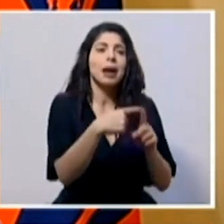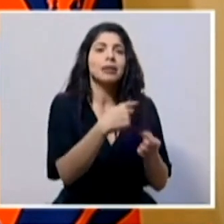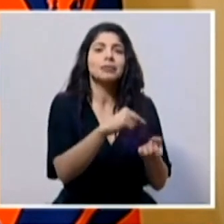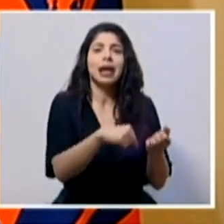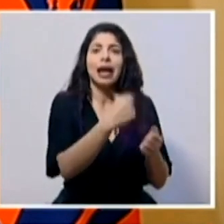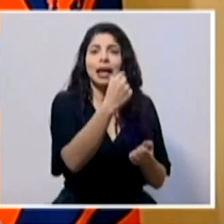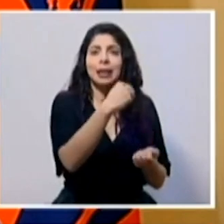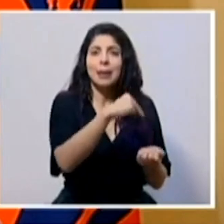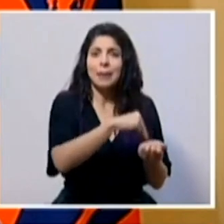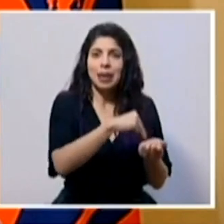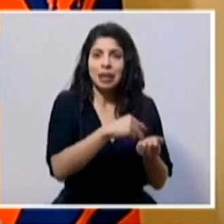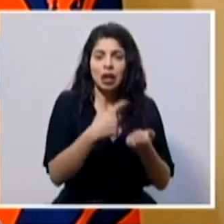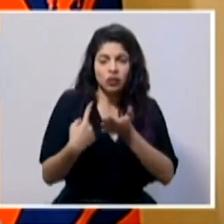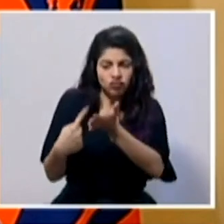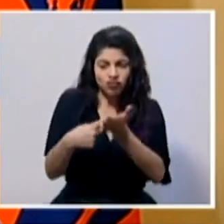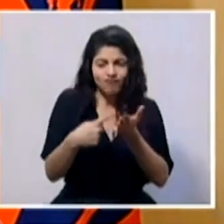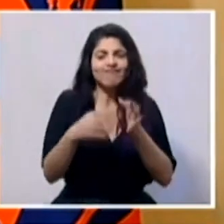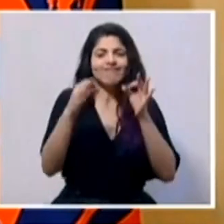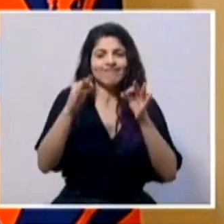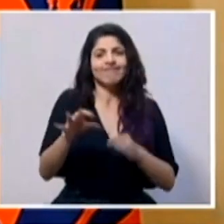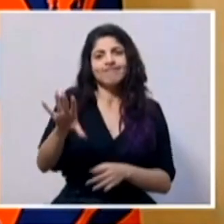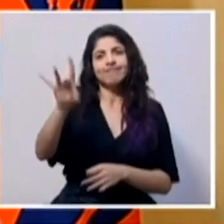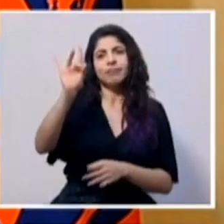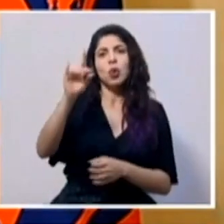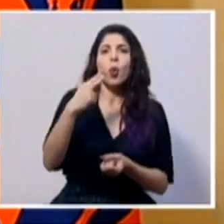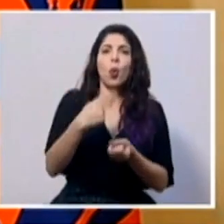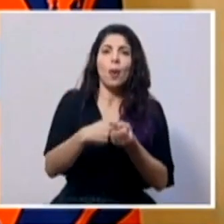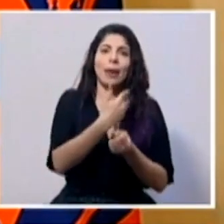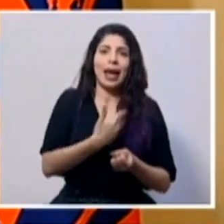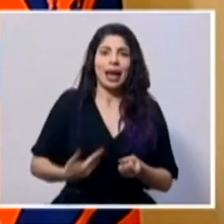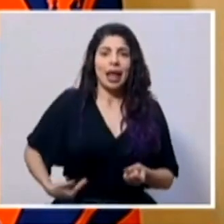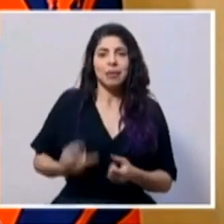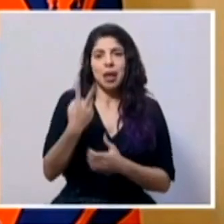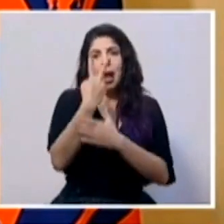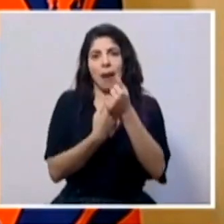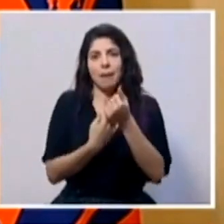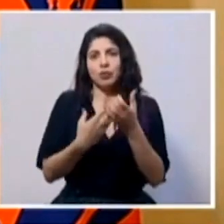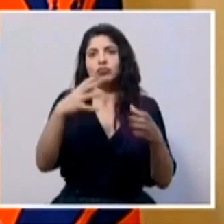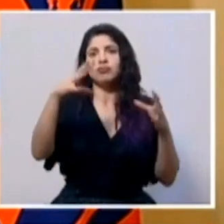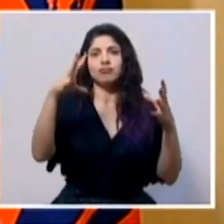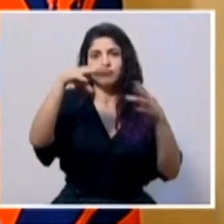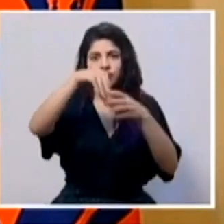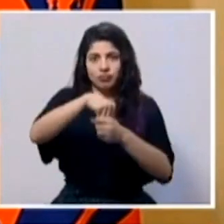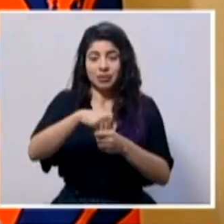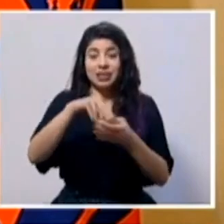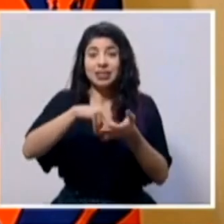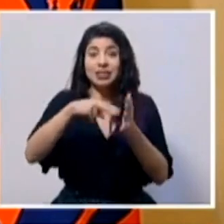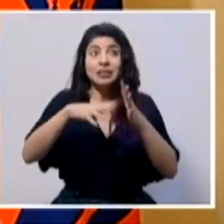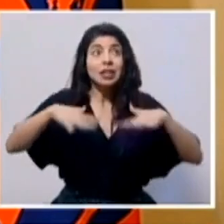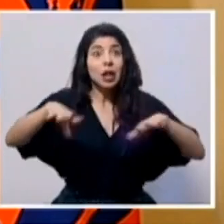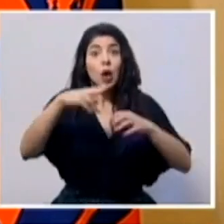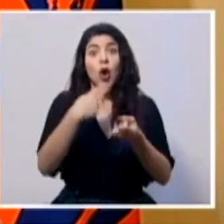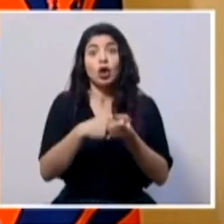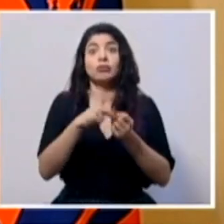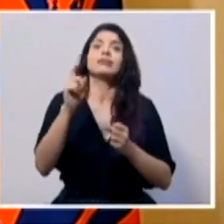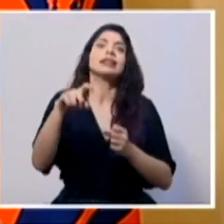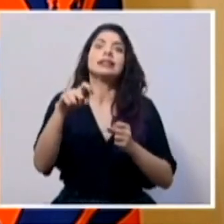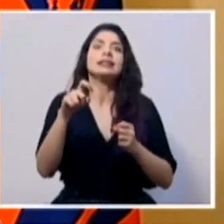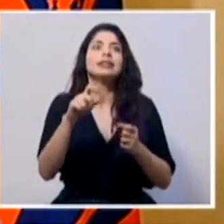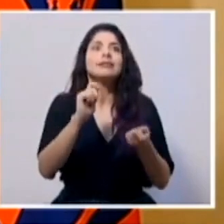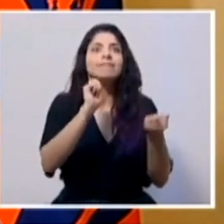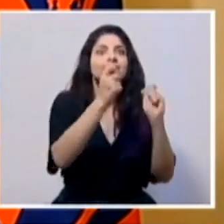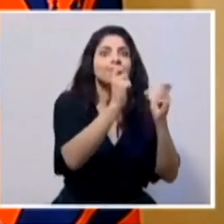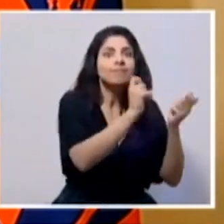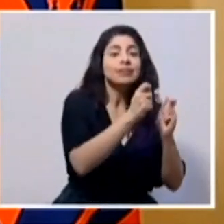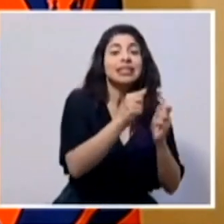gerencia médica de utilizar el Hospital de Heredia como un hospital dual. Esto implica cambios a lo interno del hospital. Los